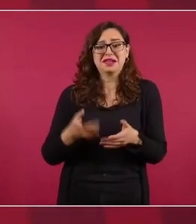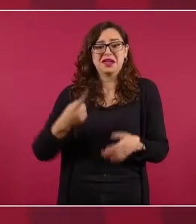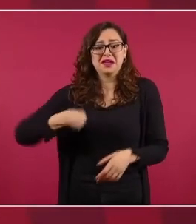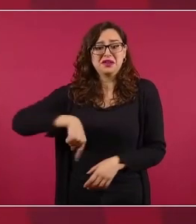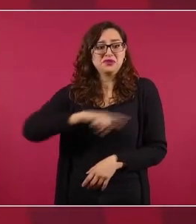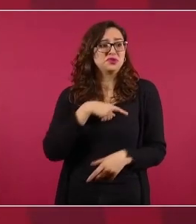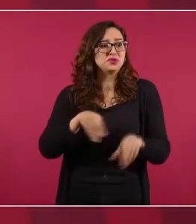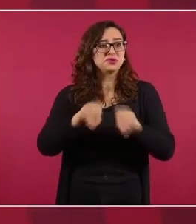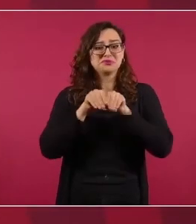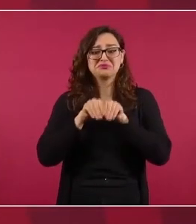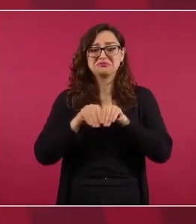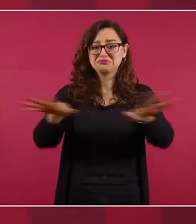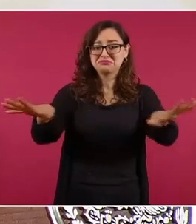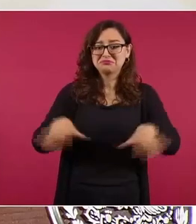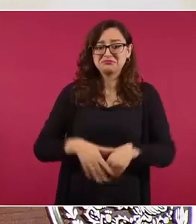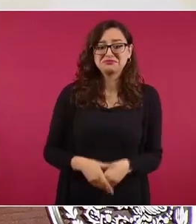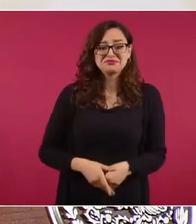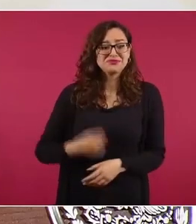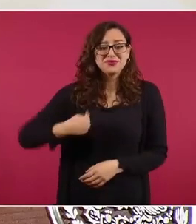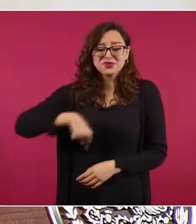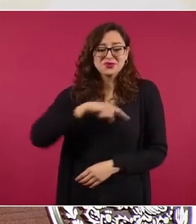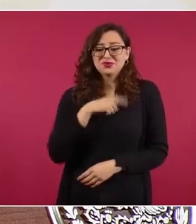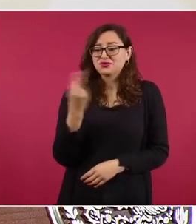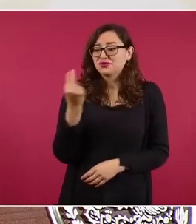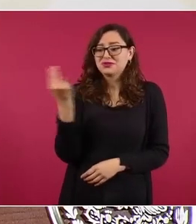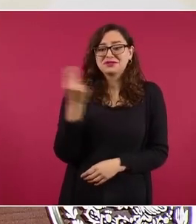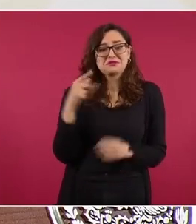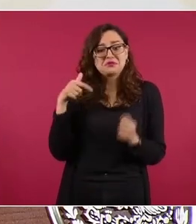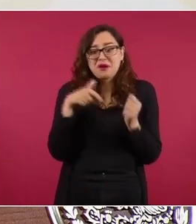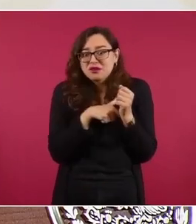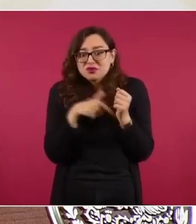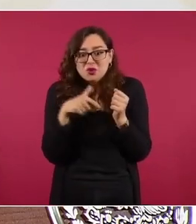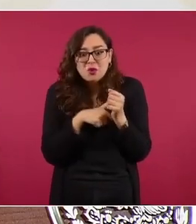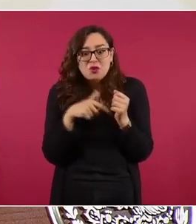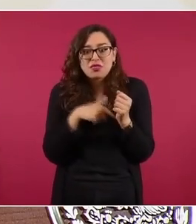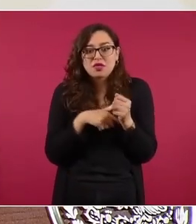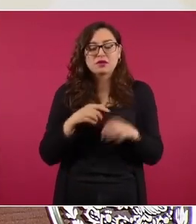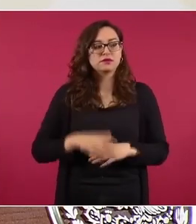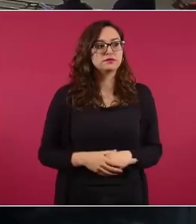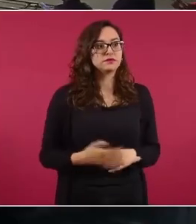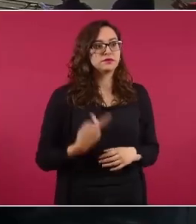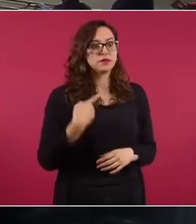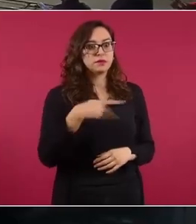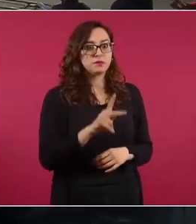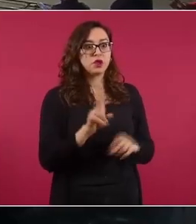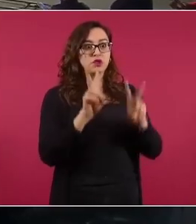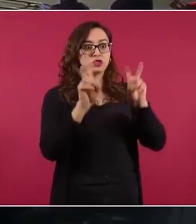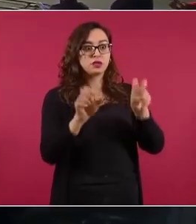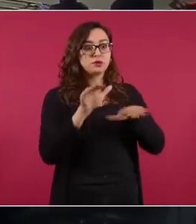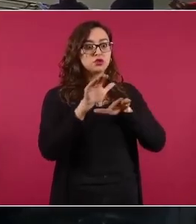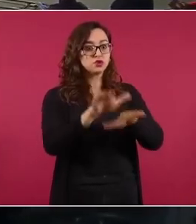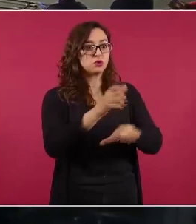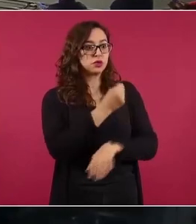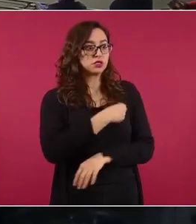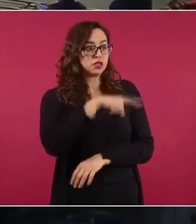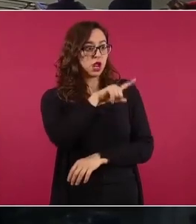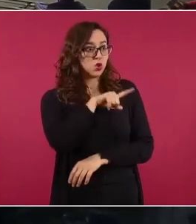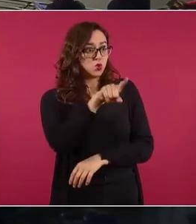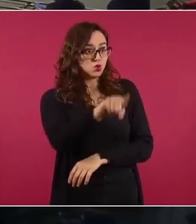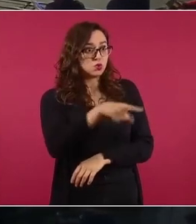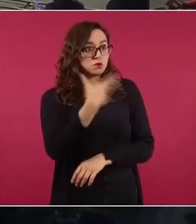del que nada debe, nada teme. ¿Pero los datos sobre su salud son ciertos o no? Sí, son